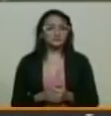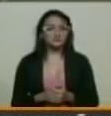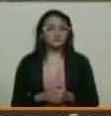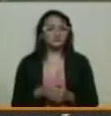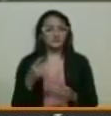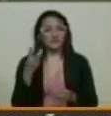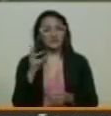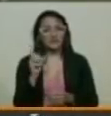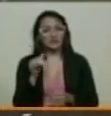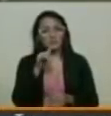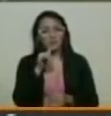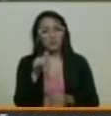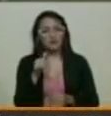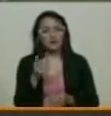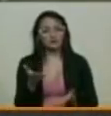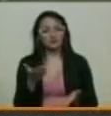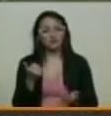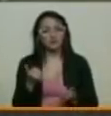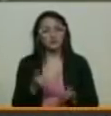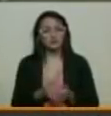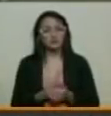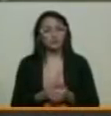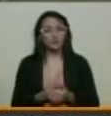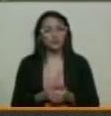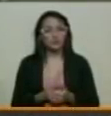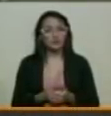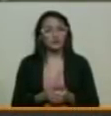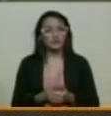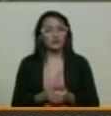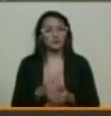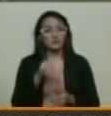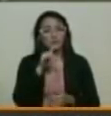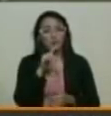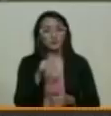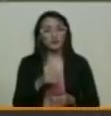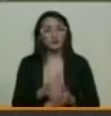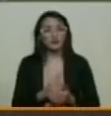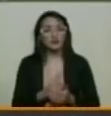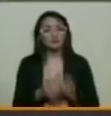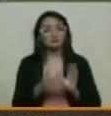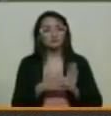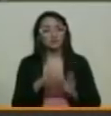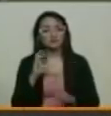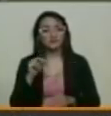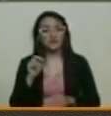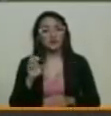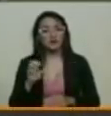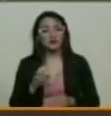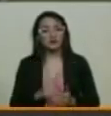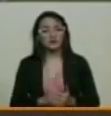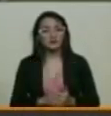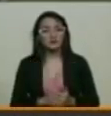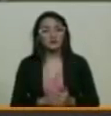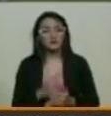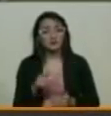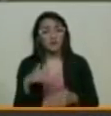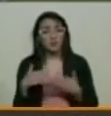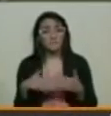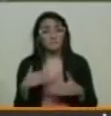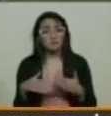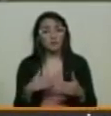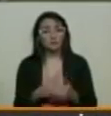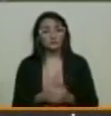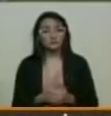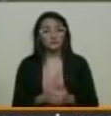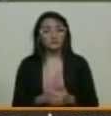publicadas, las 30 solicitudes de denominación están publicadas en la página del Consejo Nacional Electoral. Ese es un proceso. Esas